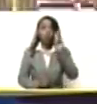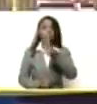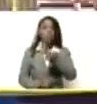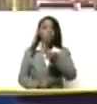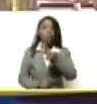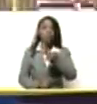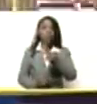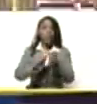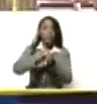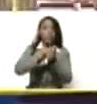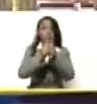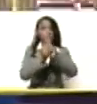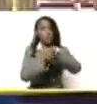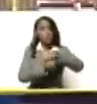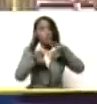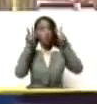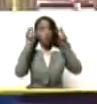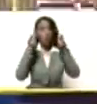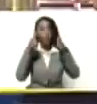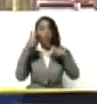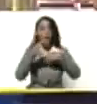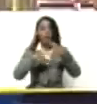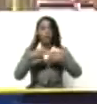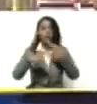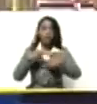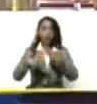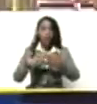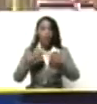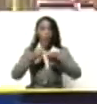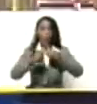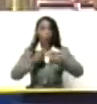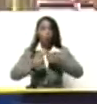revoluciona miento de las cosas